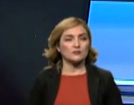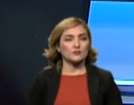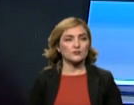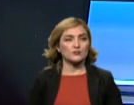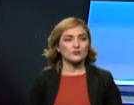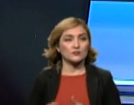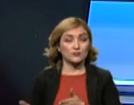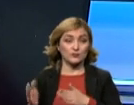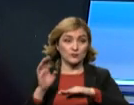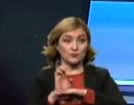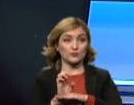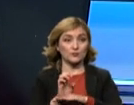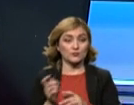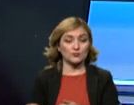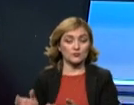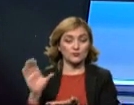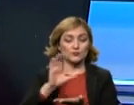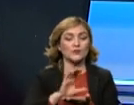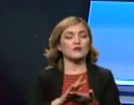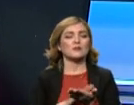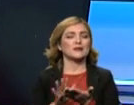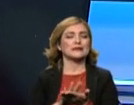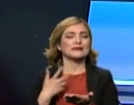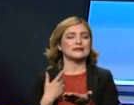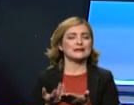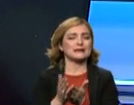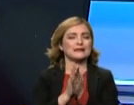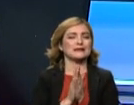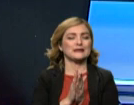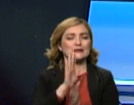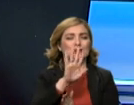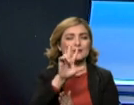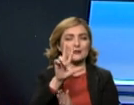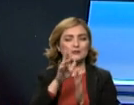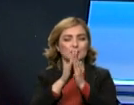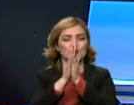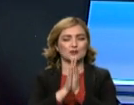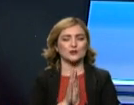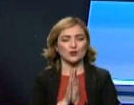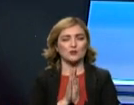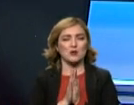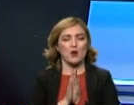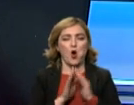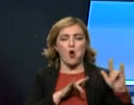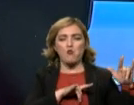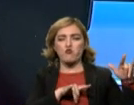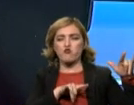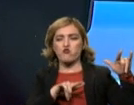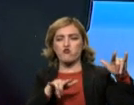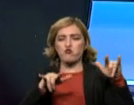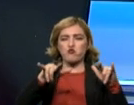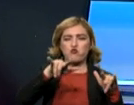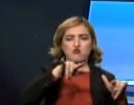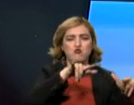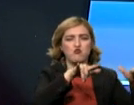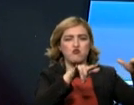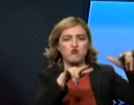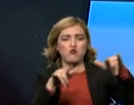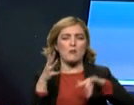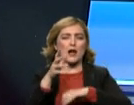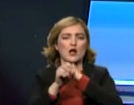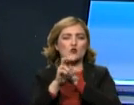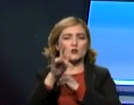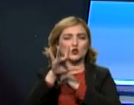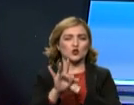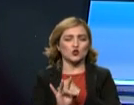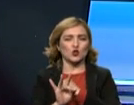El Ecuador recibió 53 peticiones de los Estados Unidos para sobrevolar el espacio aéreo desde 2018.